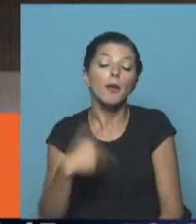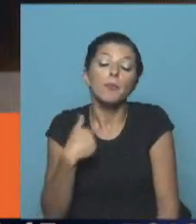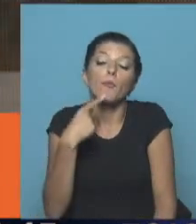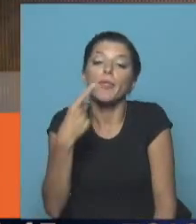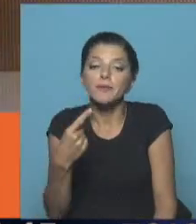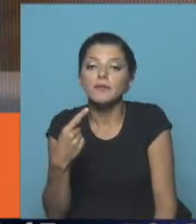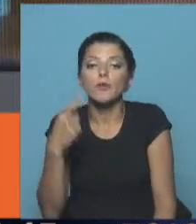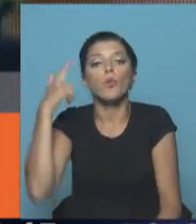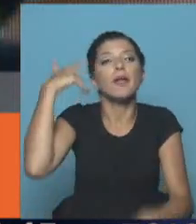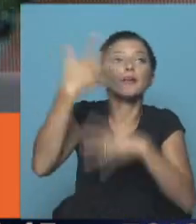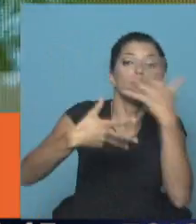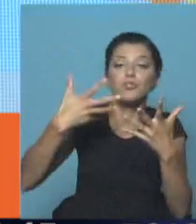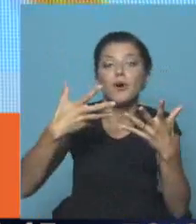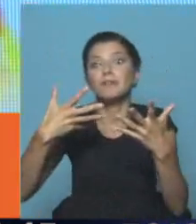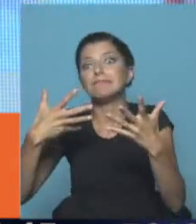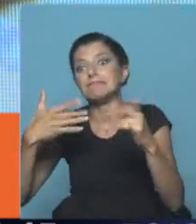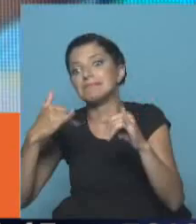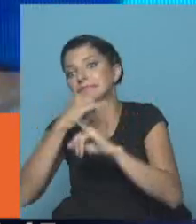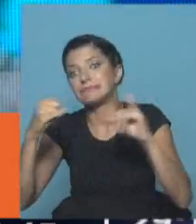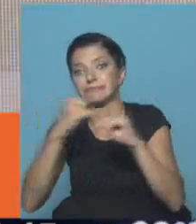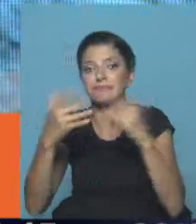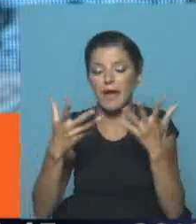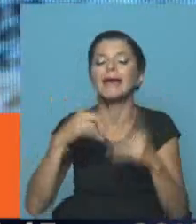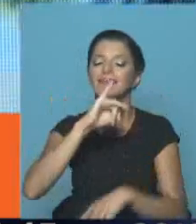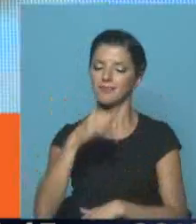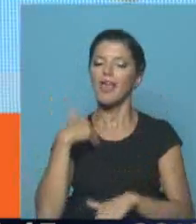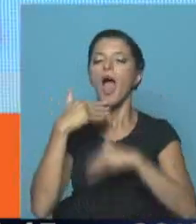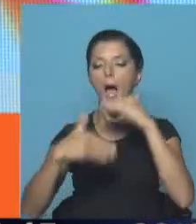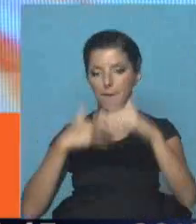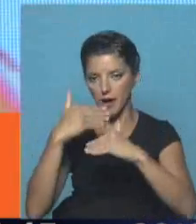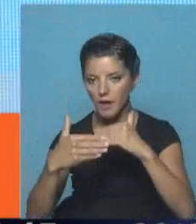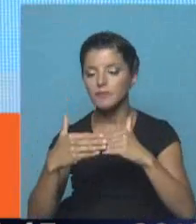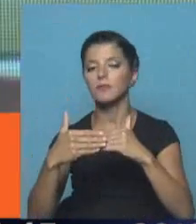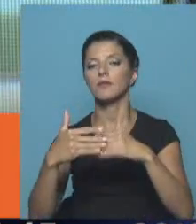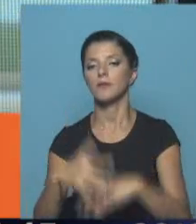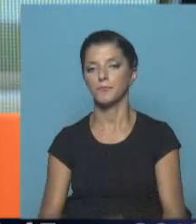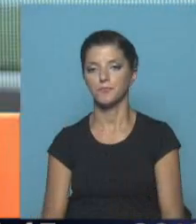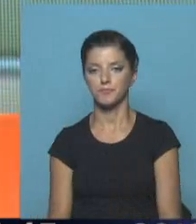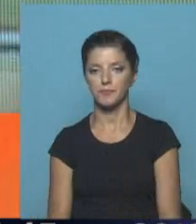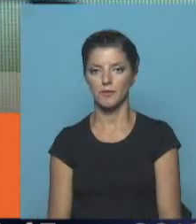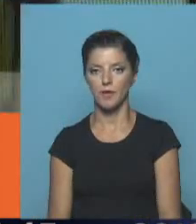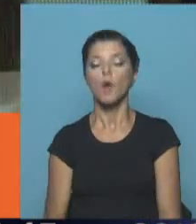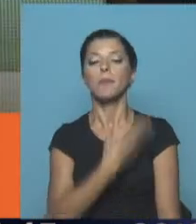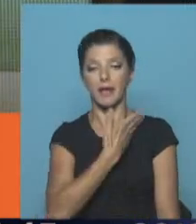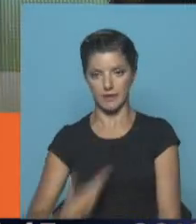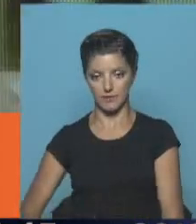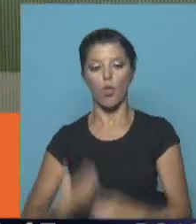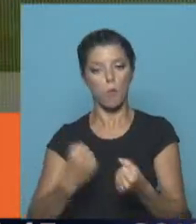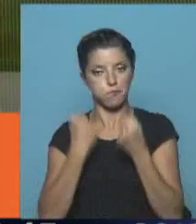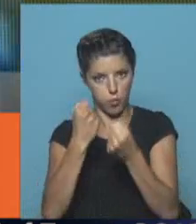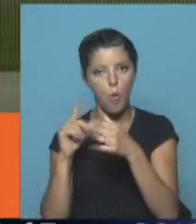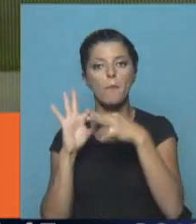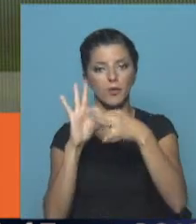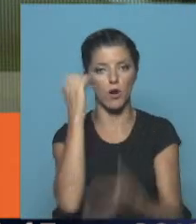una revolución a medio hacer. Una revolución que avanzó en cuanto a estructurar un Estado que está presente en la economía, que ha